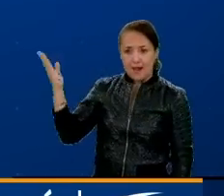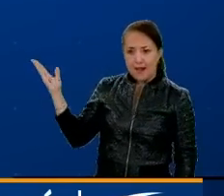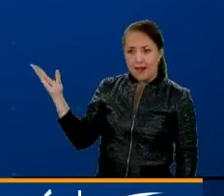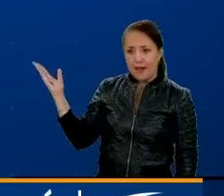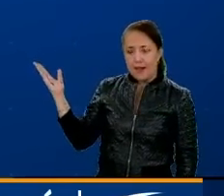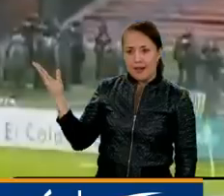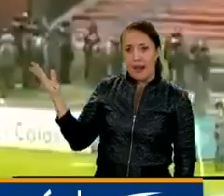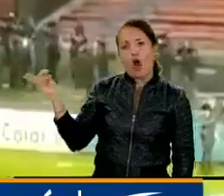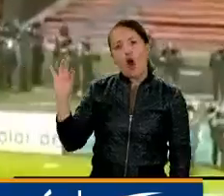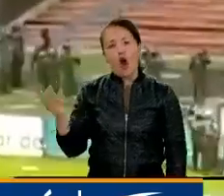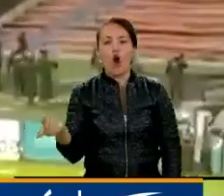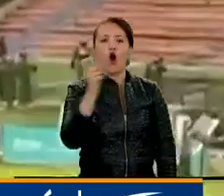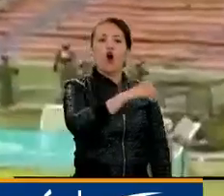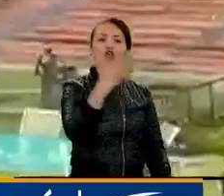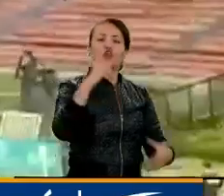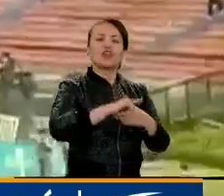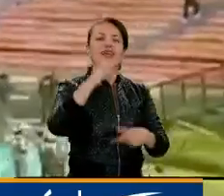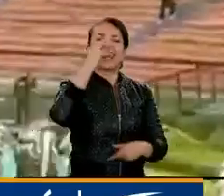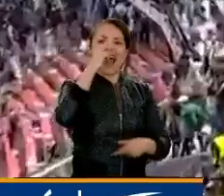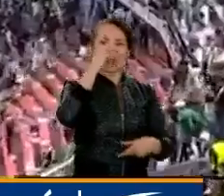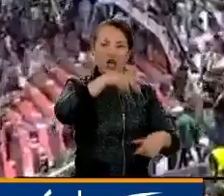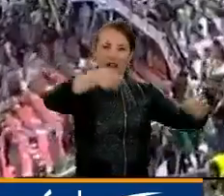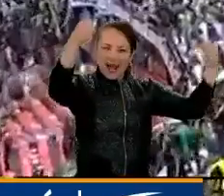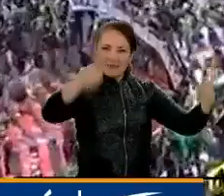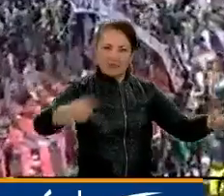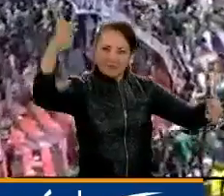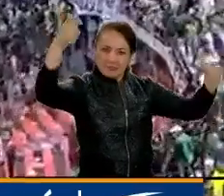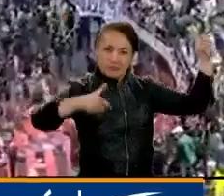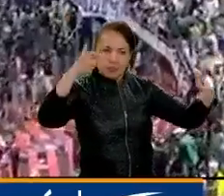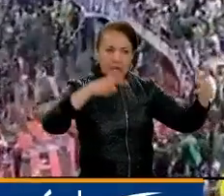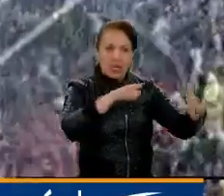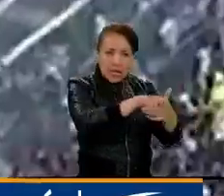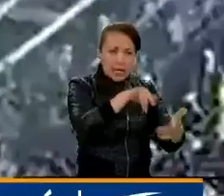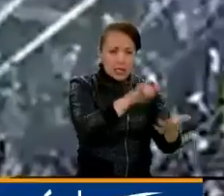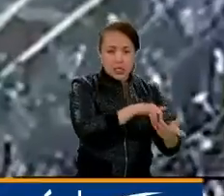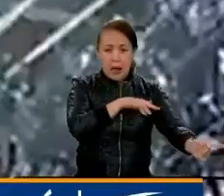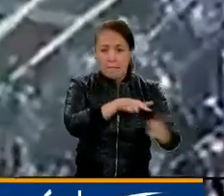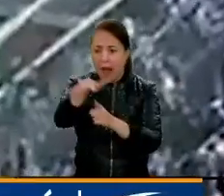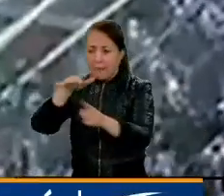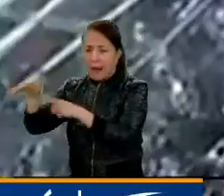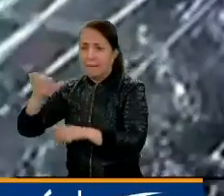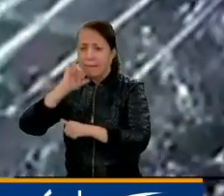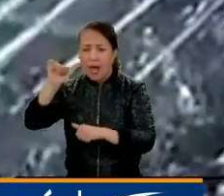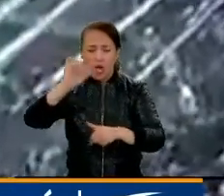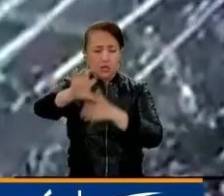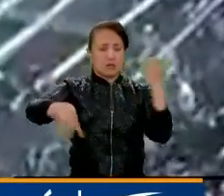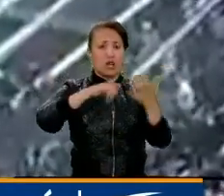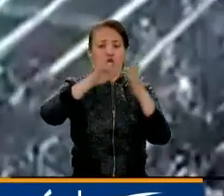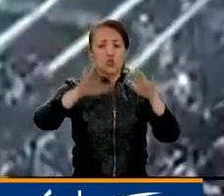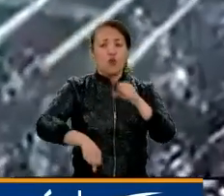o estos otros en el Atanasio Girardot de Medellín han empañado la fiesta del fútbol colombiano.